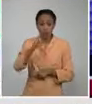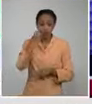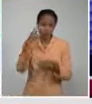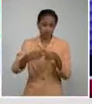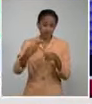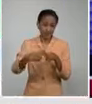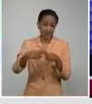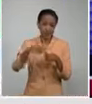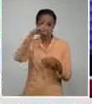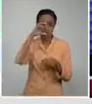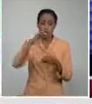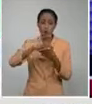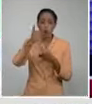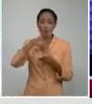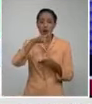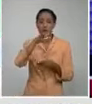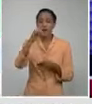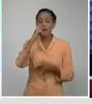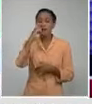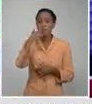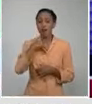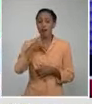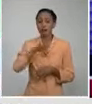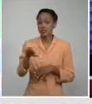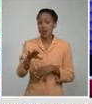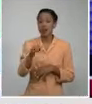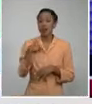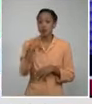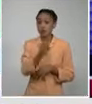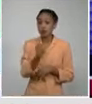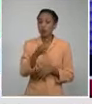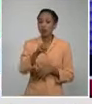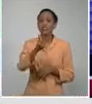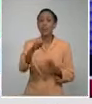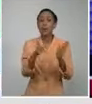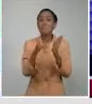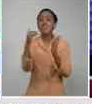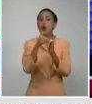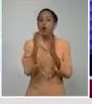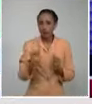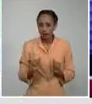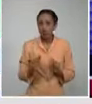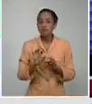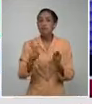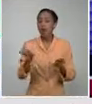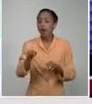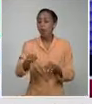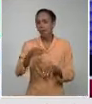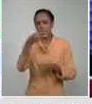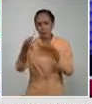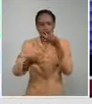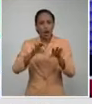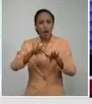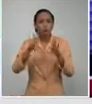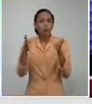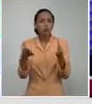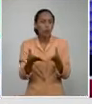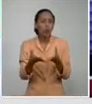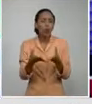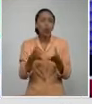que llegamos ya a los 3 millones, un poco que para expresar cómo se ha ido incrementando